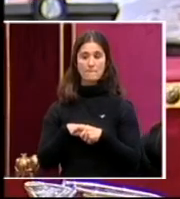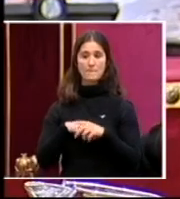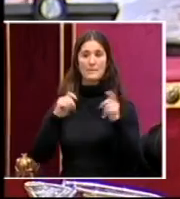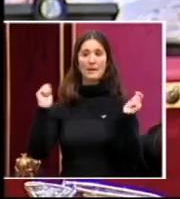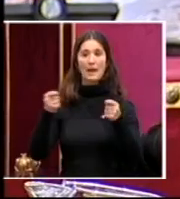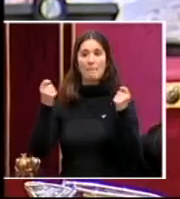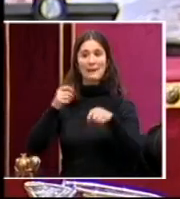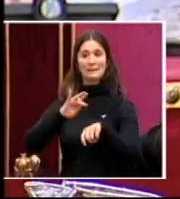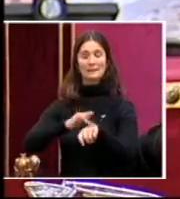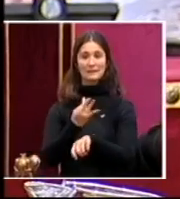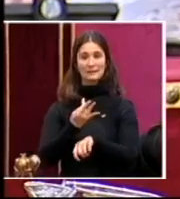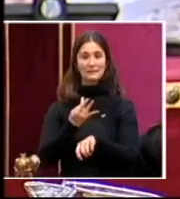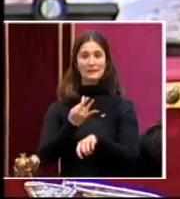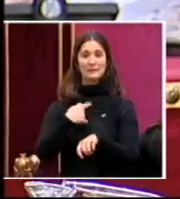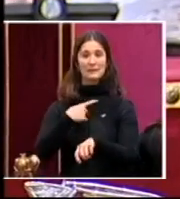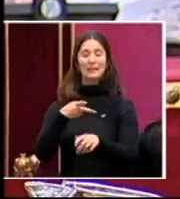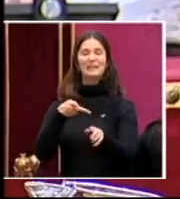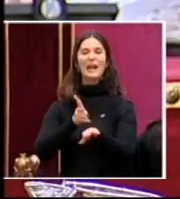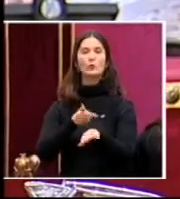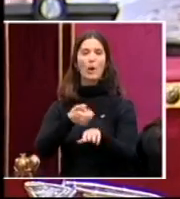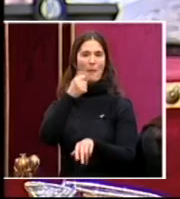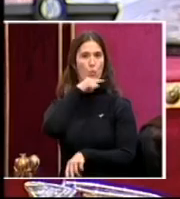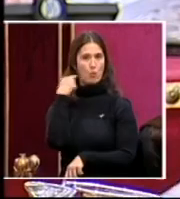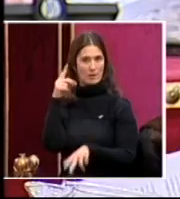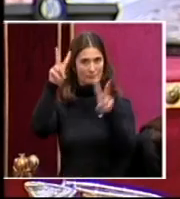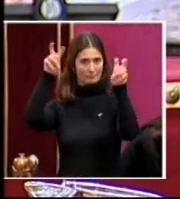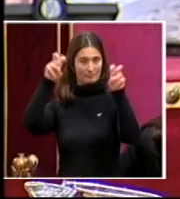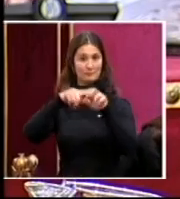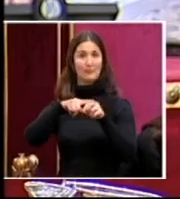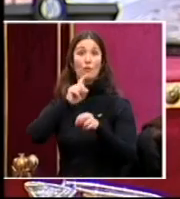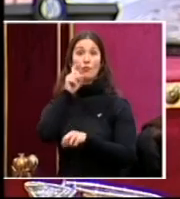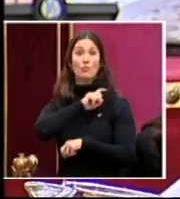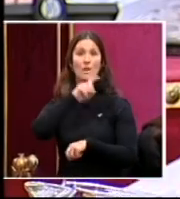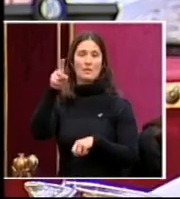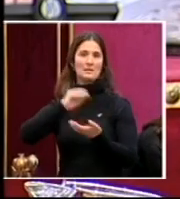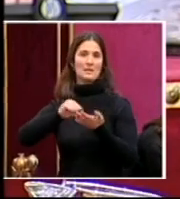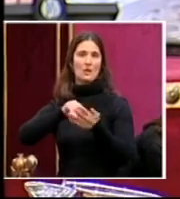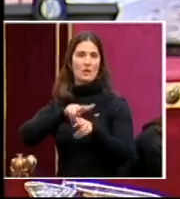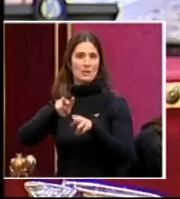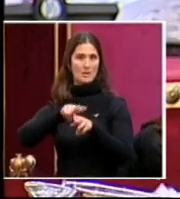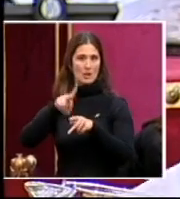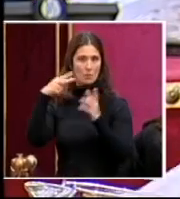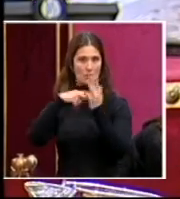Campaña de sensibilización, el tatuaje que más duele. Fundación Secretariado Gitano 2016.